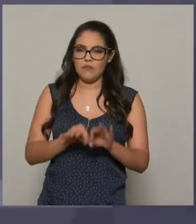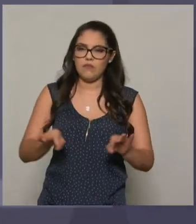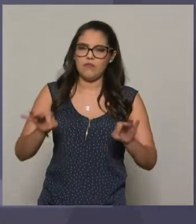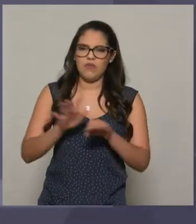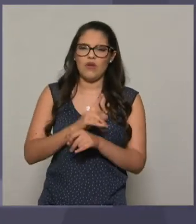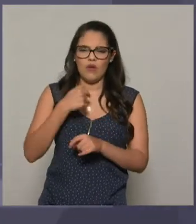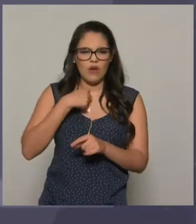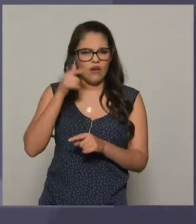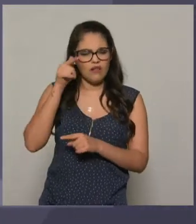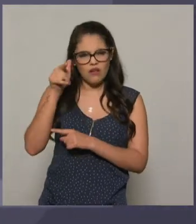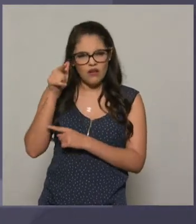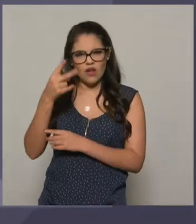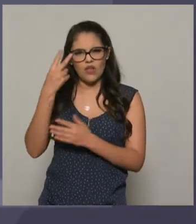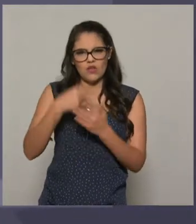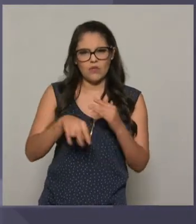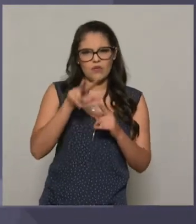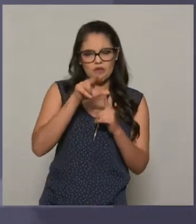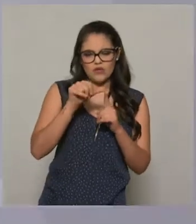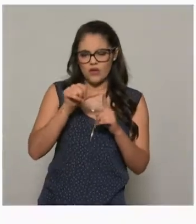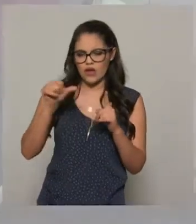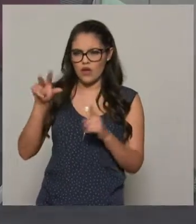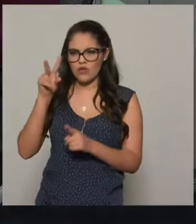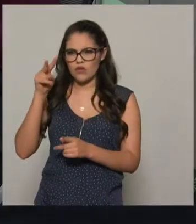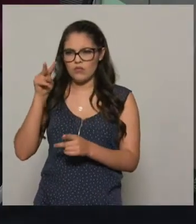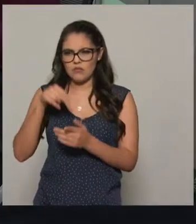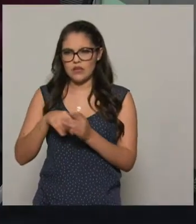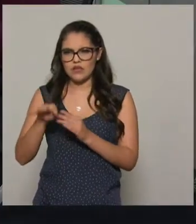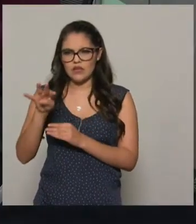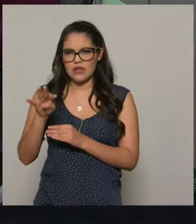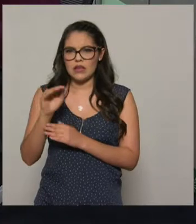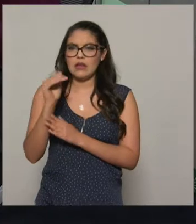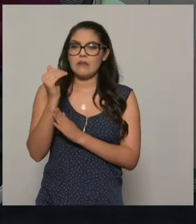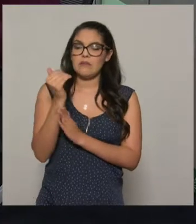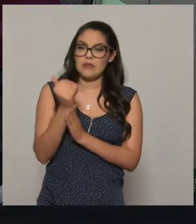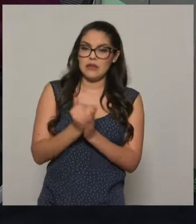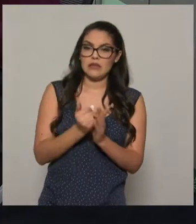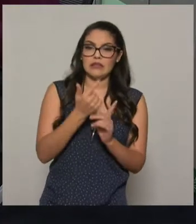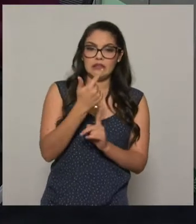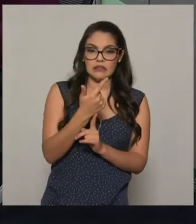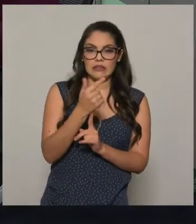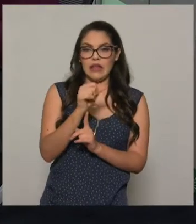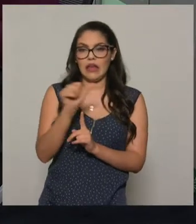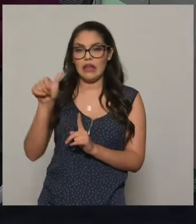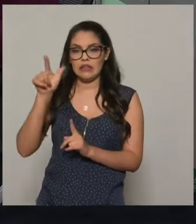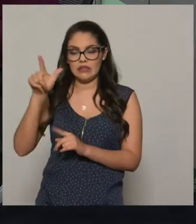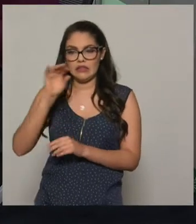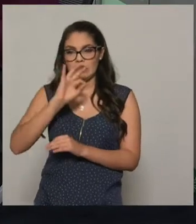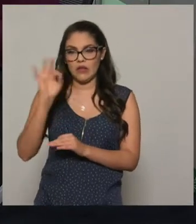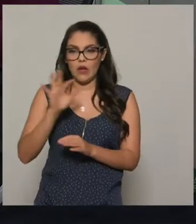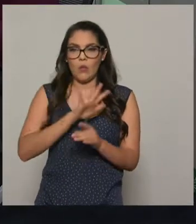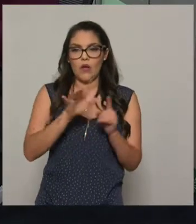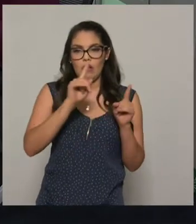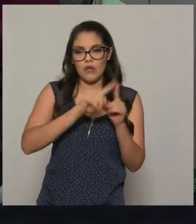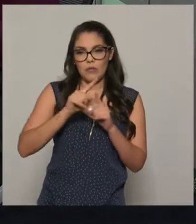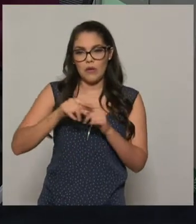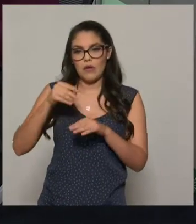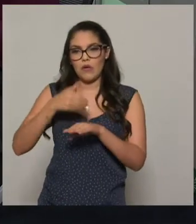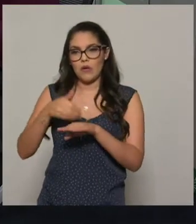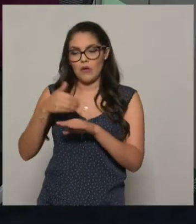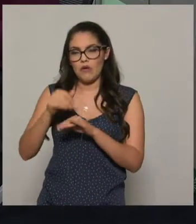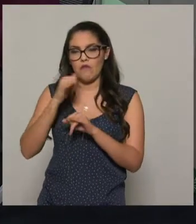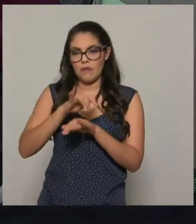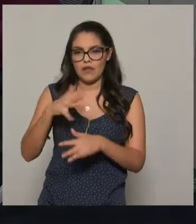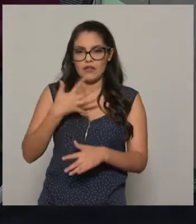cuenta que de 2018 a 2019 hay una reducción en los hechos de tránsito entre el 7 y 17% dependiendo qué tipo de base de datos